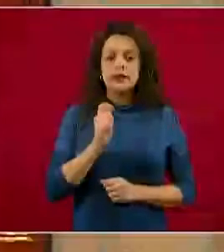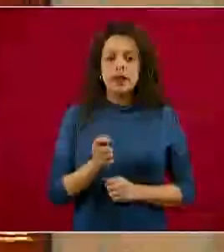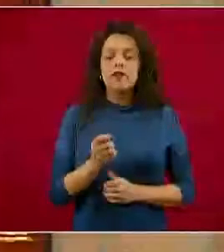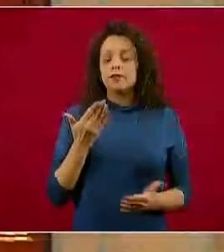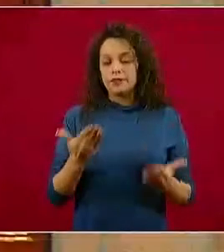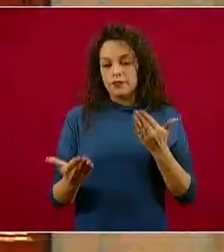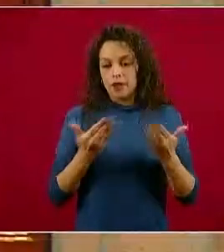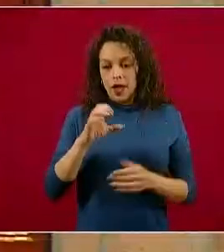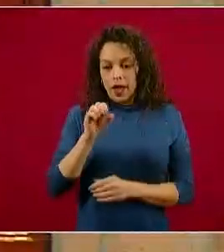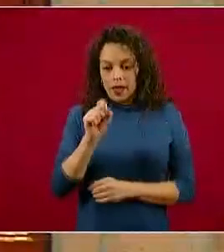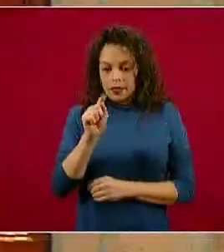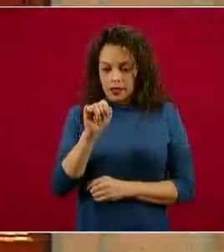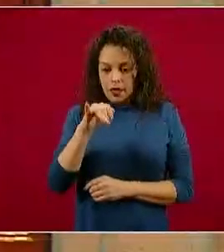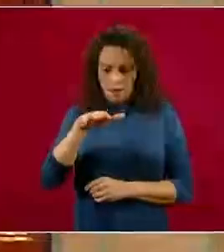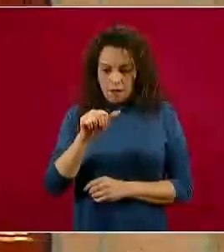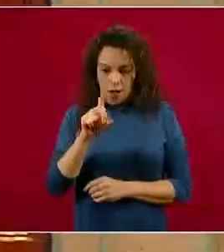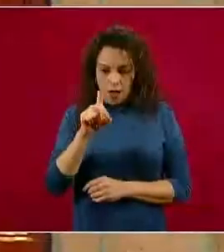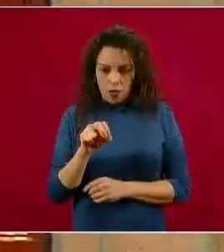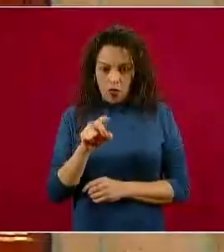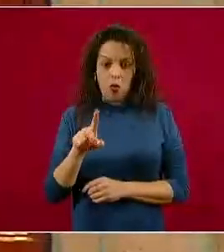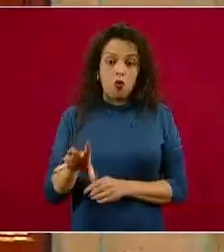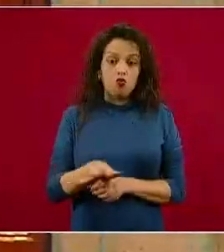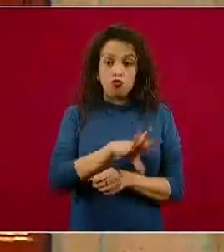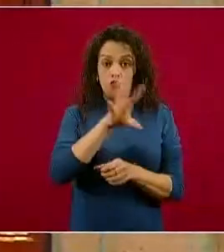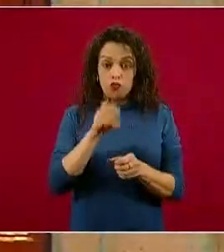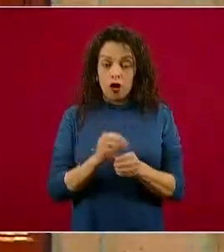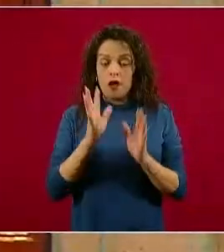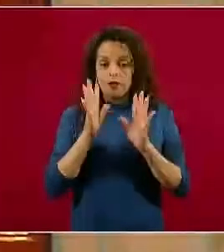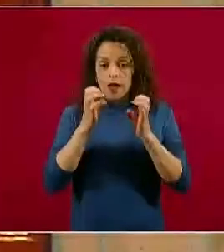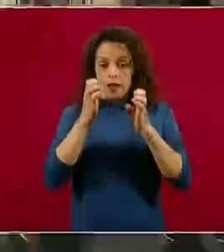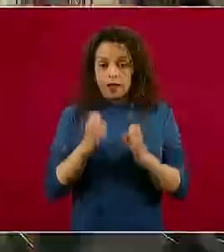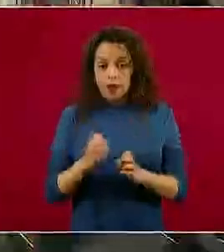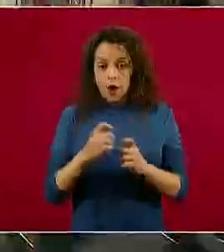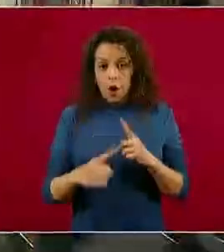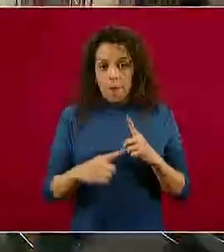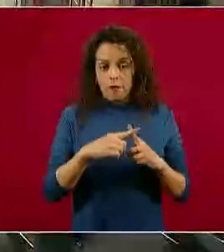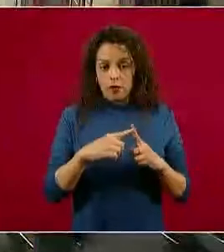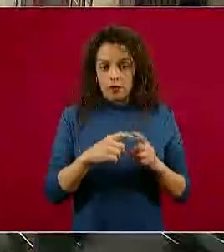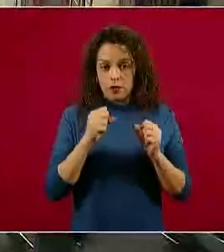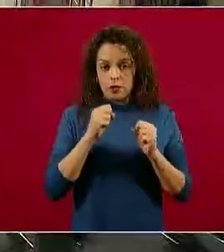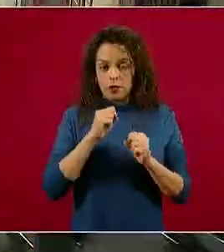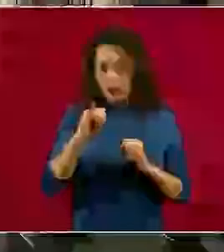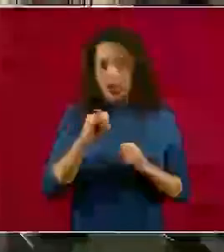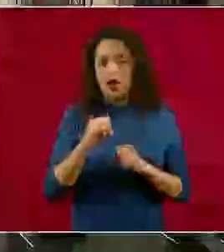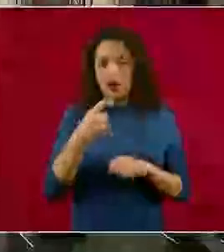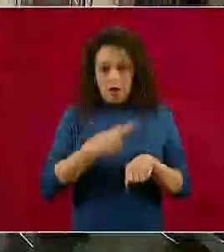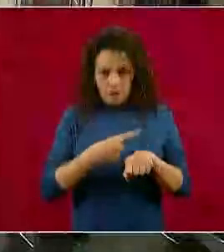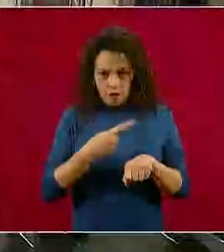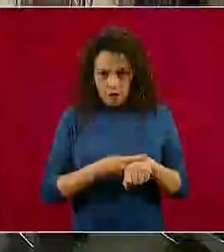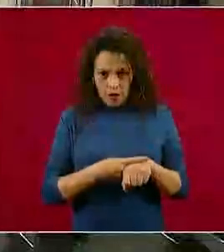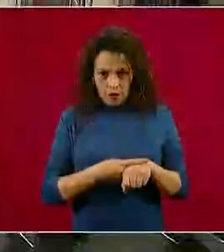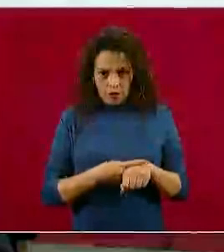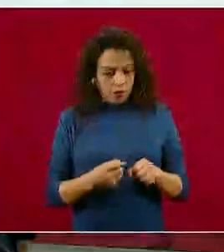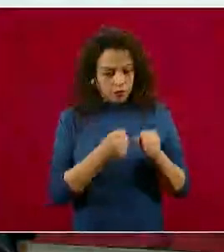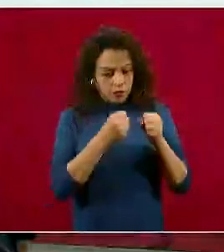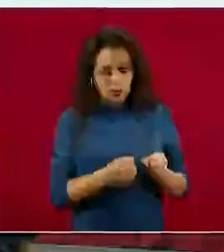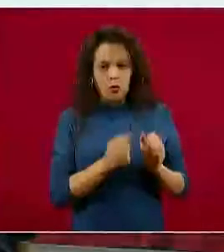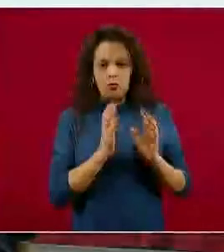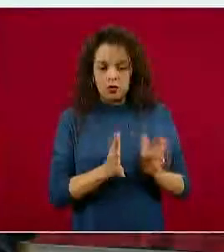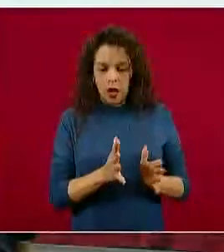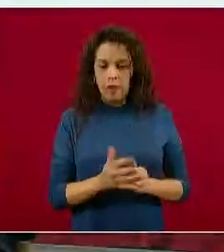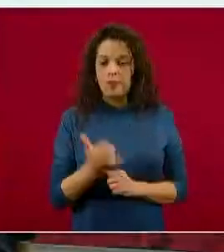estimados. Son todos aquellos casos que ya dieron positivo, que fueron clasificados como casos confirmados y de acuerdo